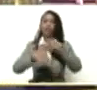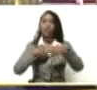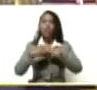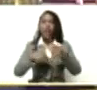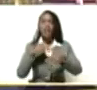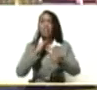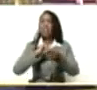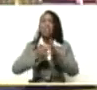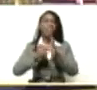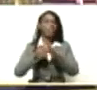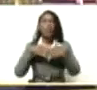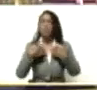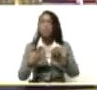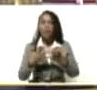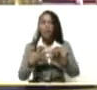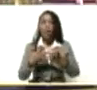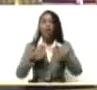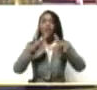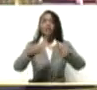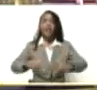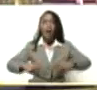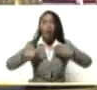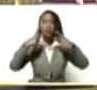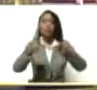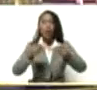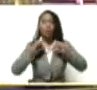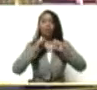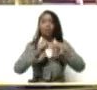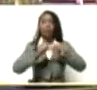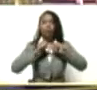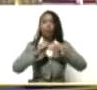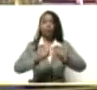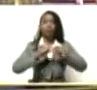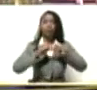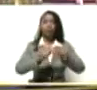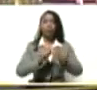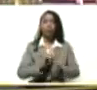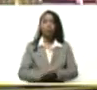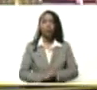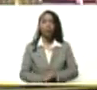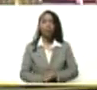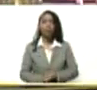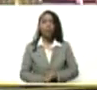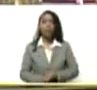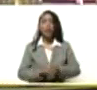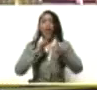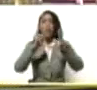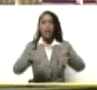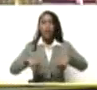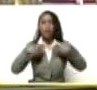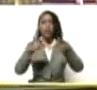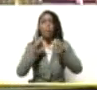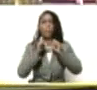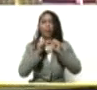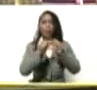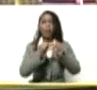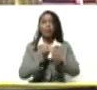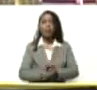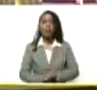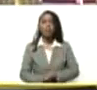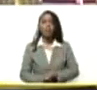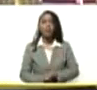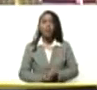revolucionar, es una renovación permanente, una renovación permanente,